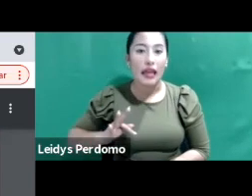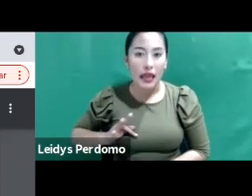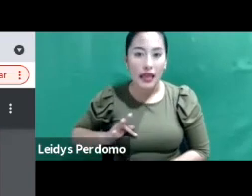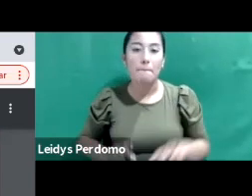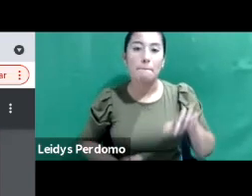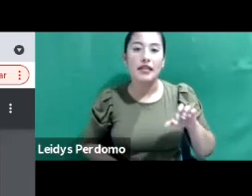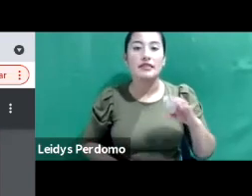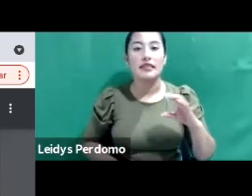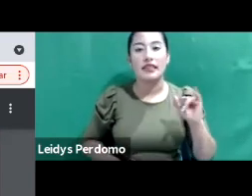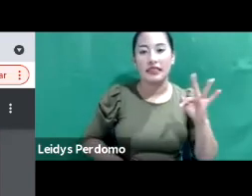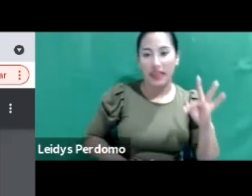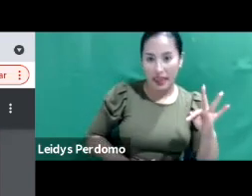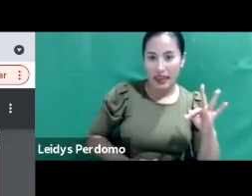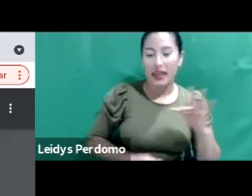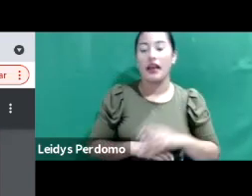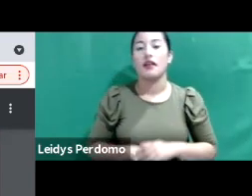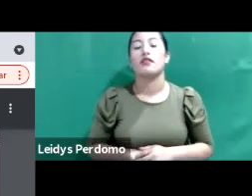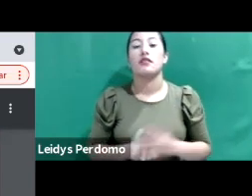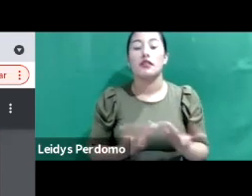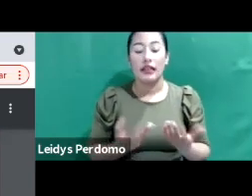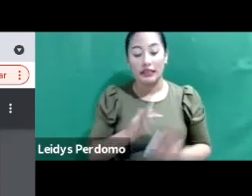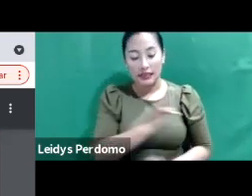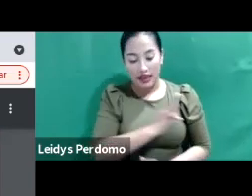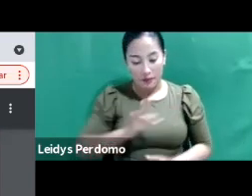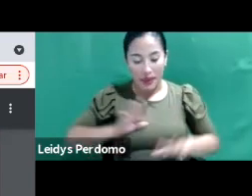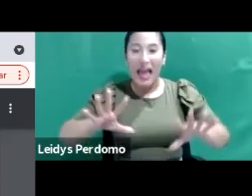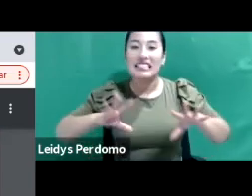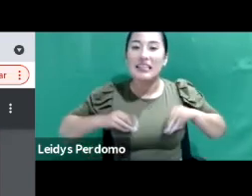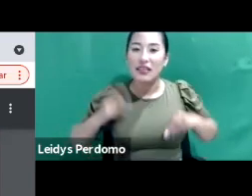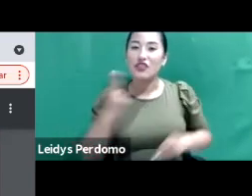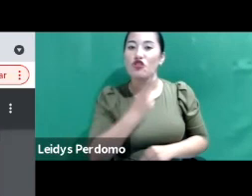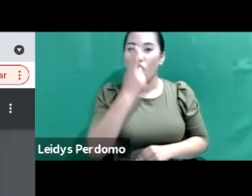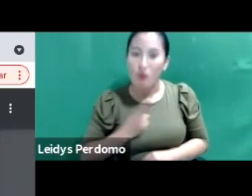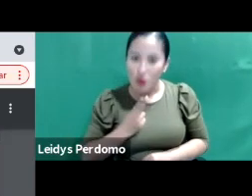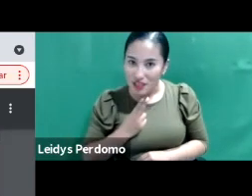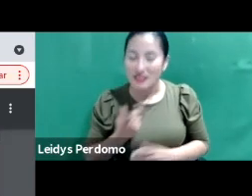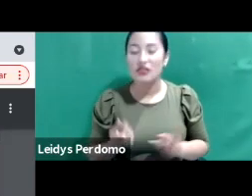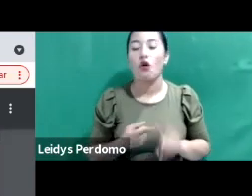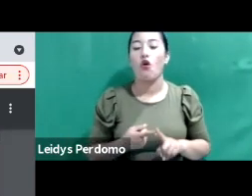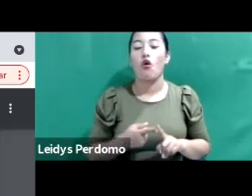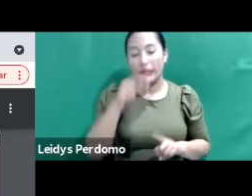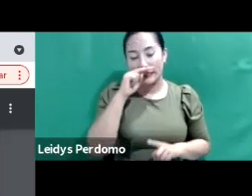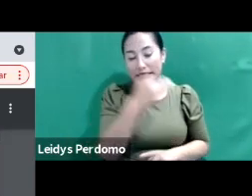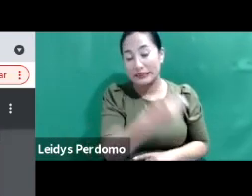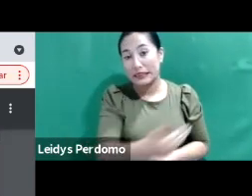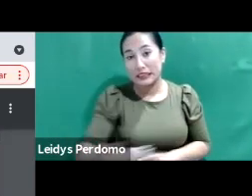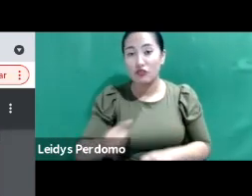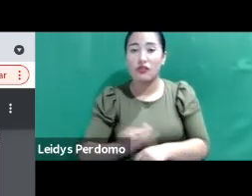PCIT, tenemos también la terapia de aceptación y compromiso, también con niños que presentan problemas emocionales podemos aplicar la